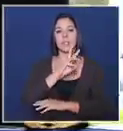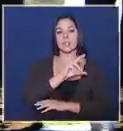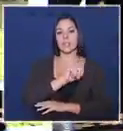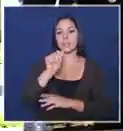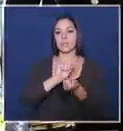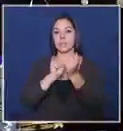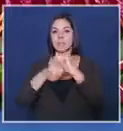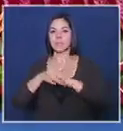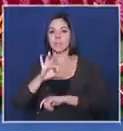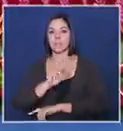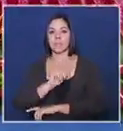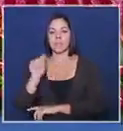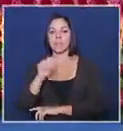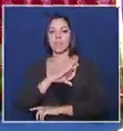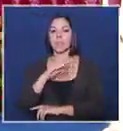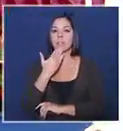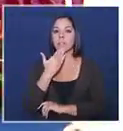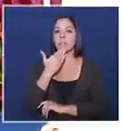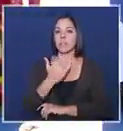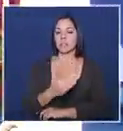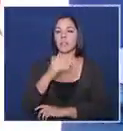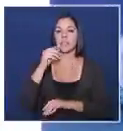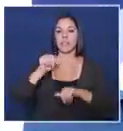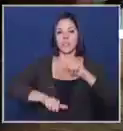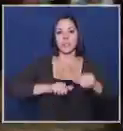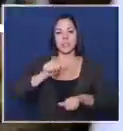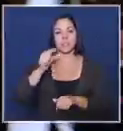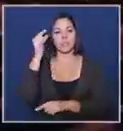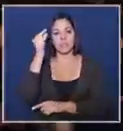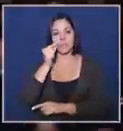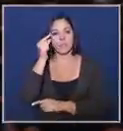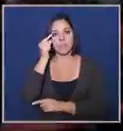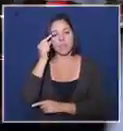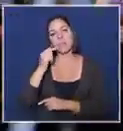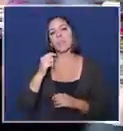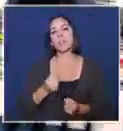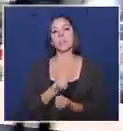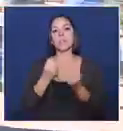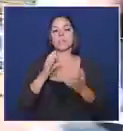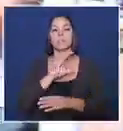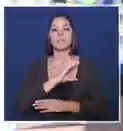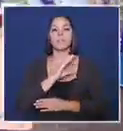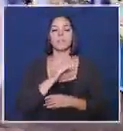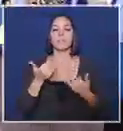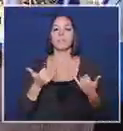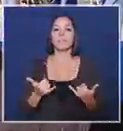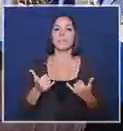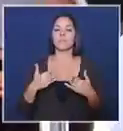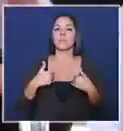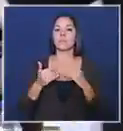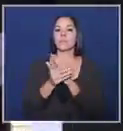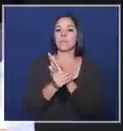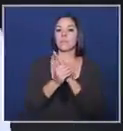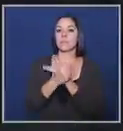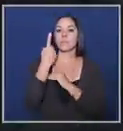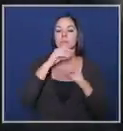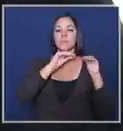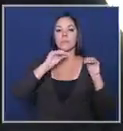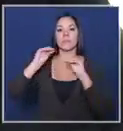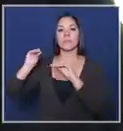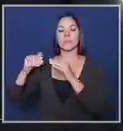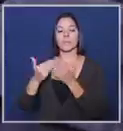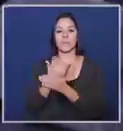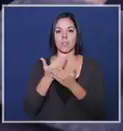6 a 9 meses y gracias a los esfuerzos gubernamentales, la fuerza pública tiene hoy mayor capacidad para formar a